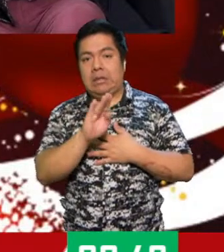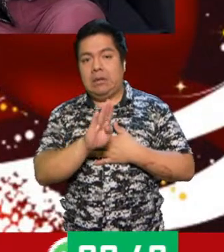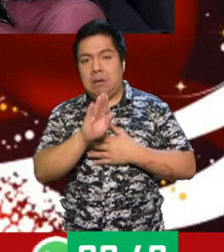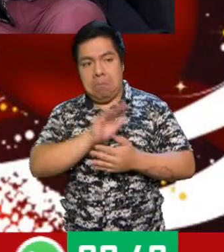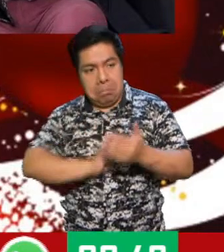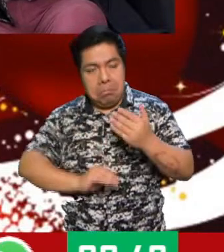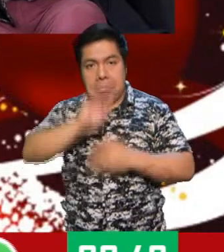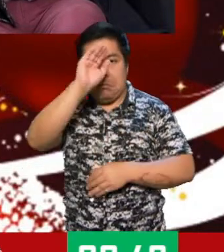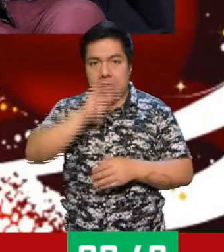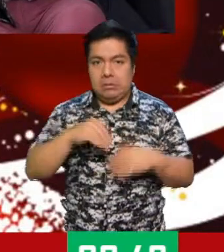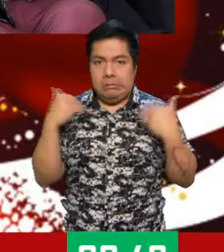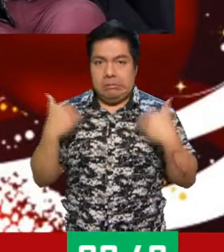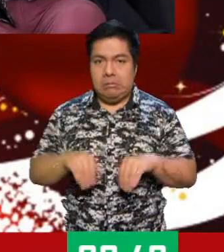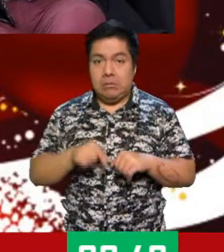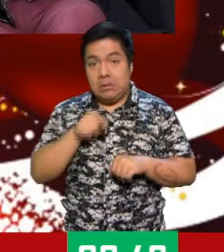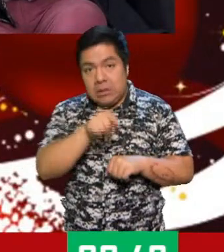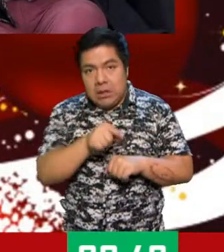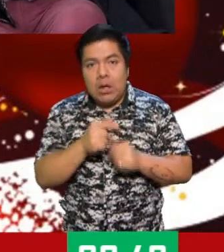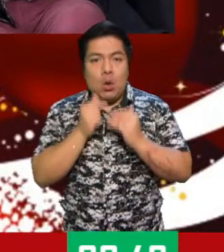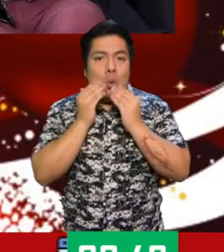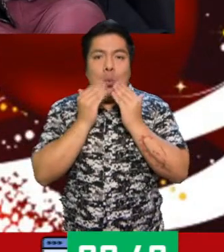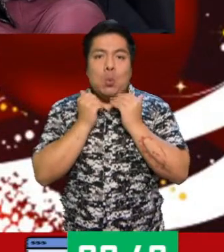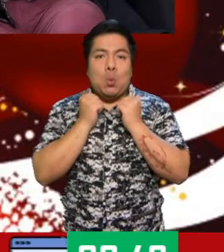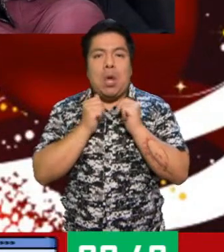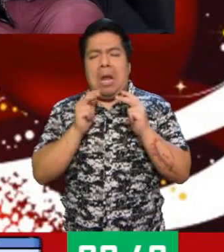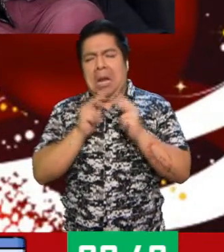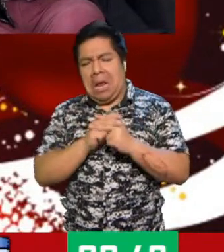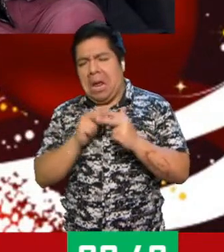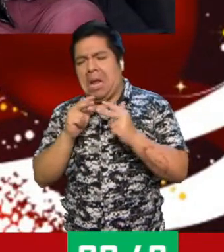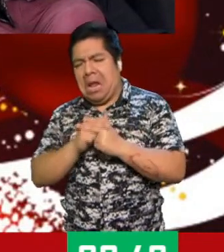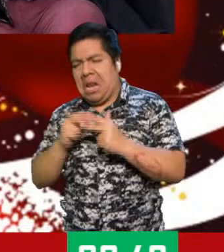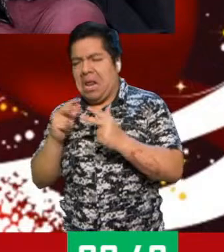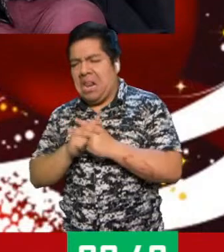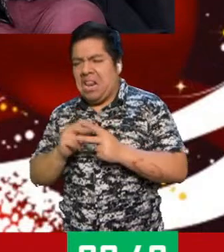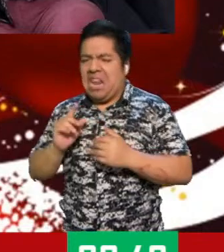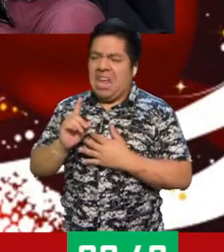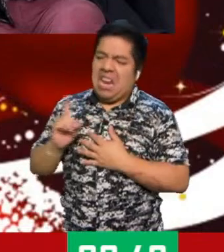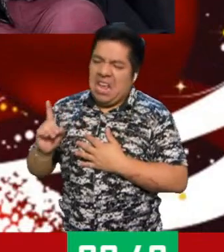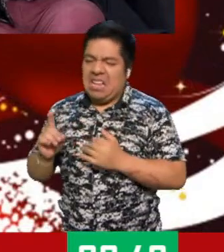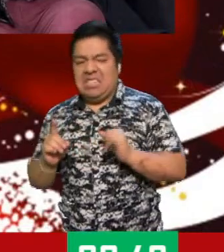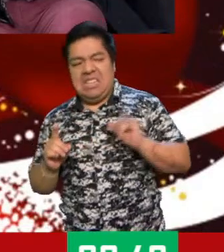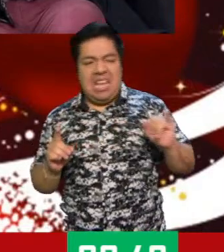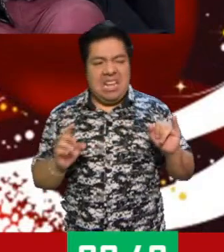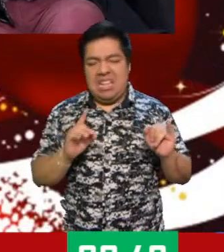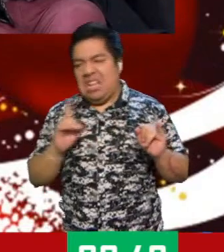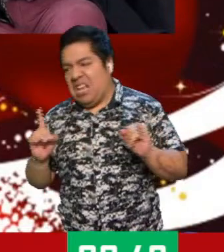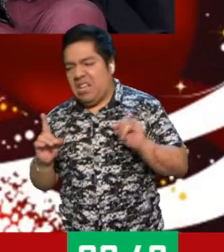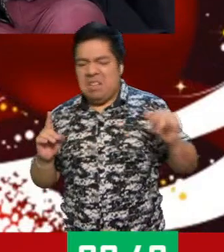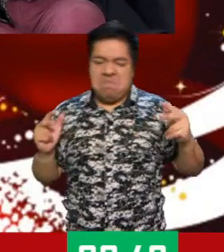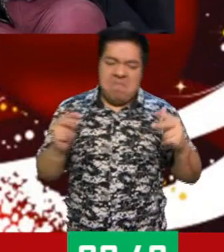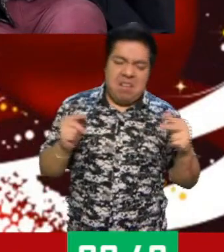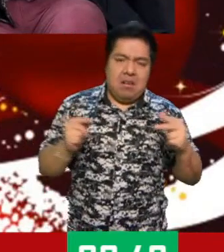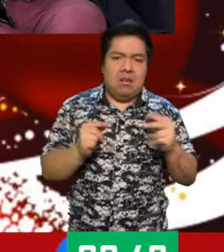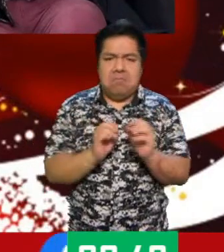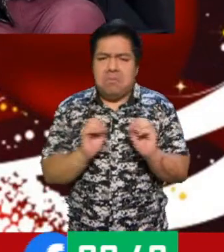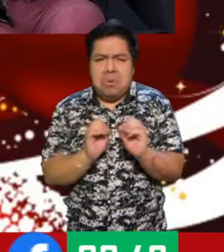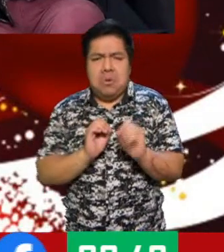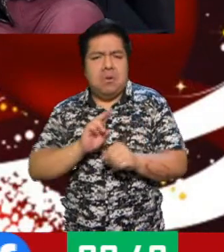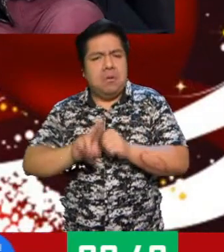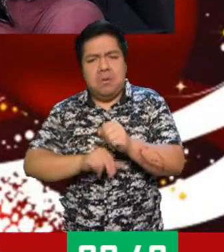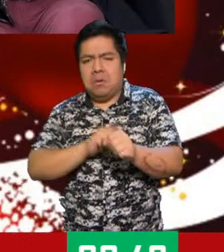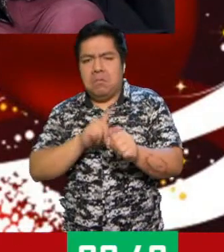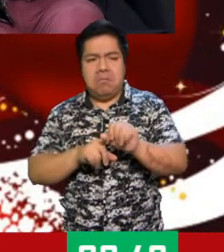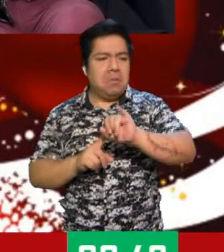altísimo y allá no hay tanto conflicto entre que si hay que entra a la derecha y llega a la izquierda. Lo tomaron así, entró a